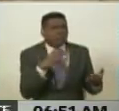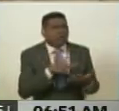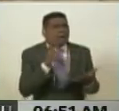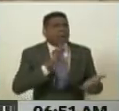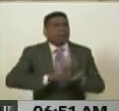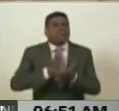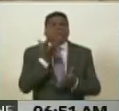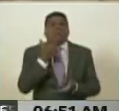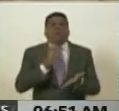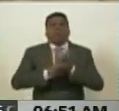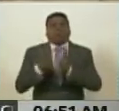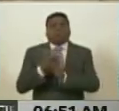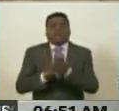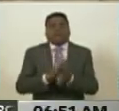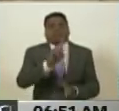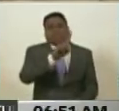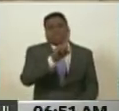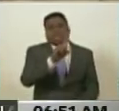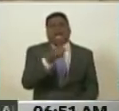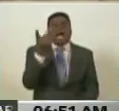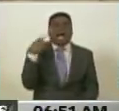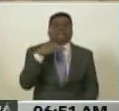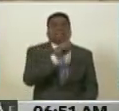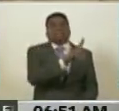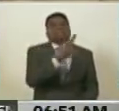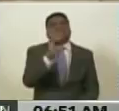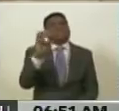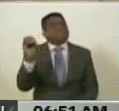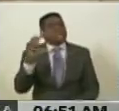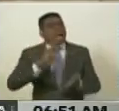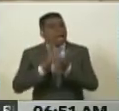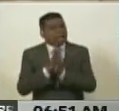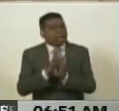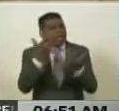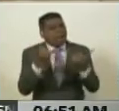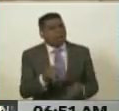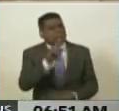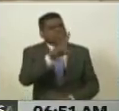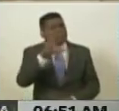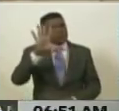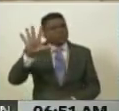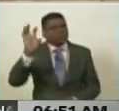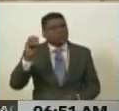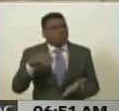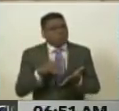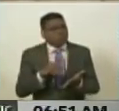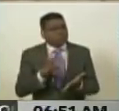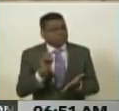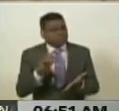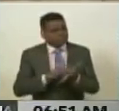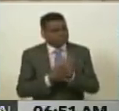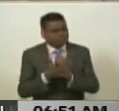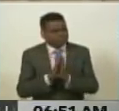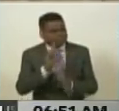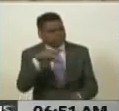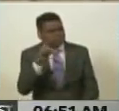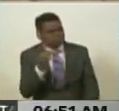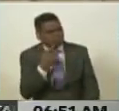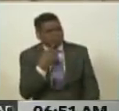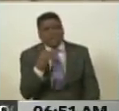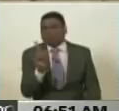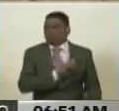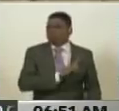que valía 100 la voy a vender en 150." Bueno, donde ocurre ese tipo de exceso, habrá que aplicar la fiscalización, la supervisión y las sanciones, si fuera